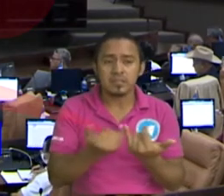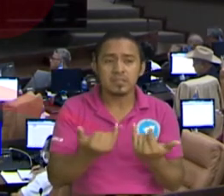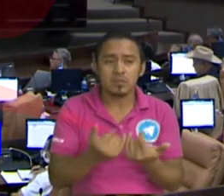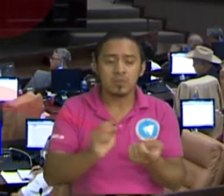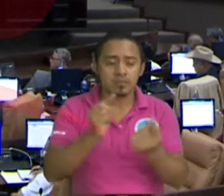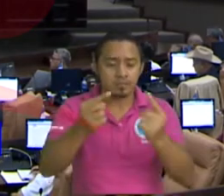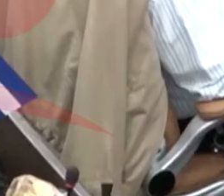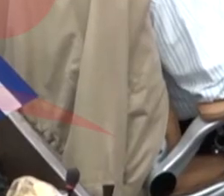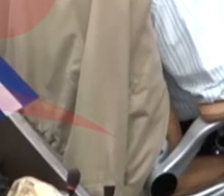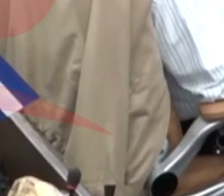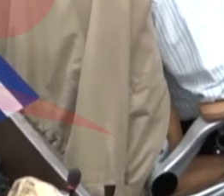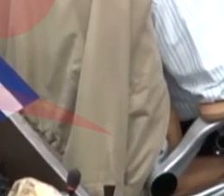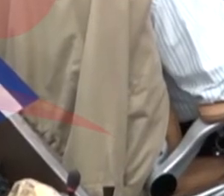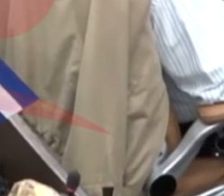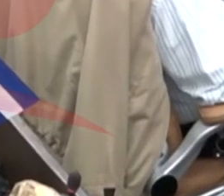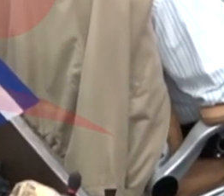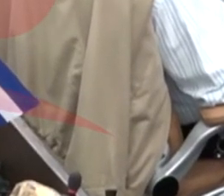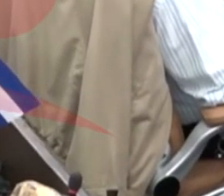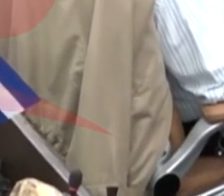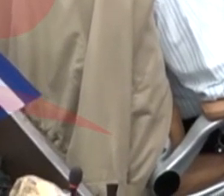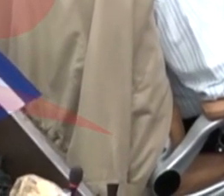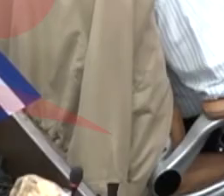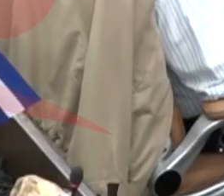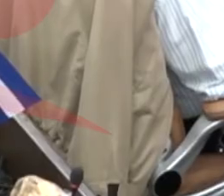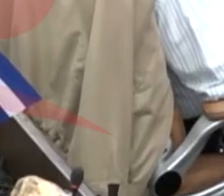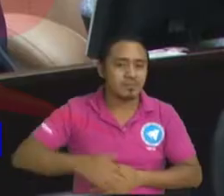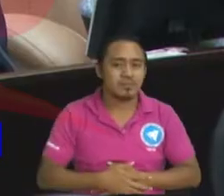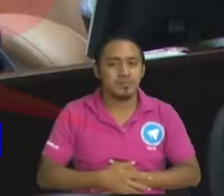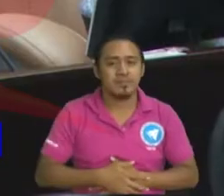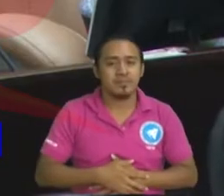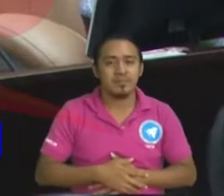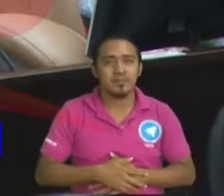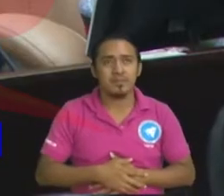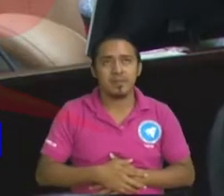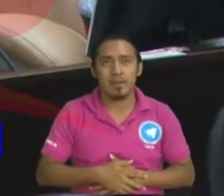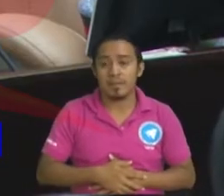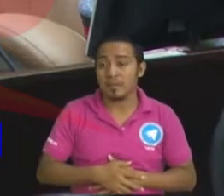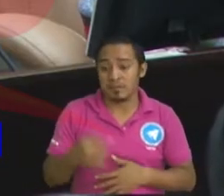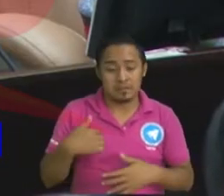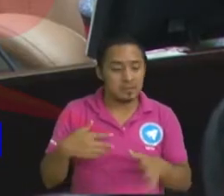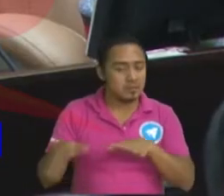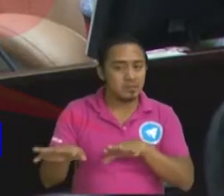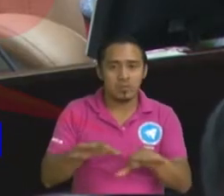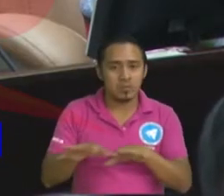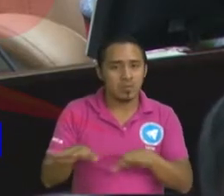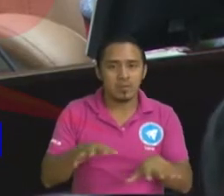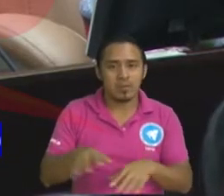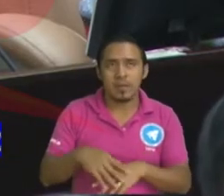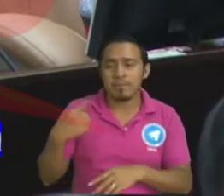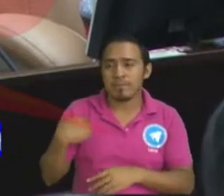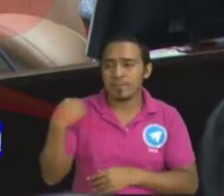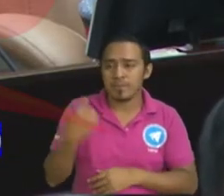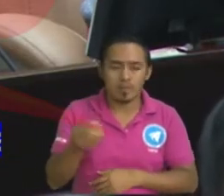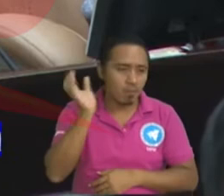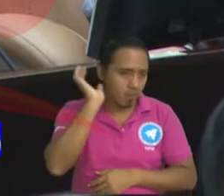también por leyes de urgencia para los jóvenes. No podemos olvidar, ni tampoco podemos venir aquí a oír,